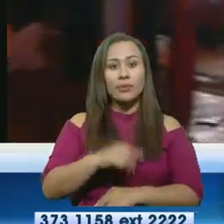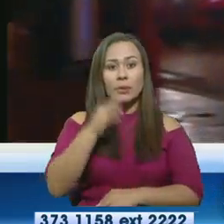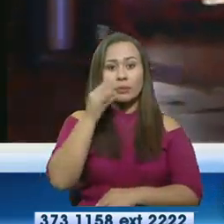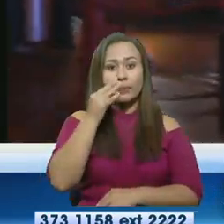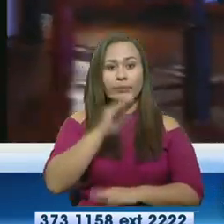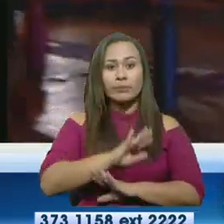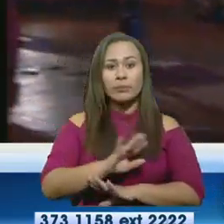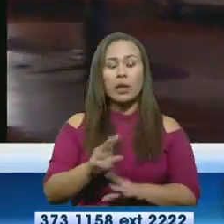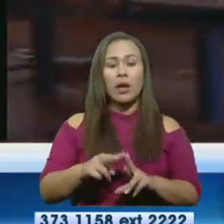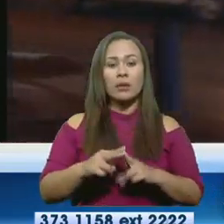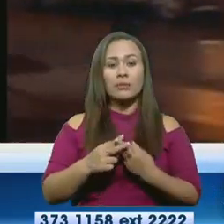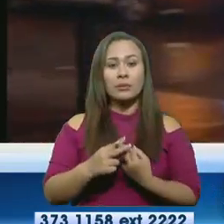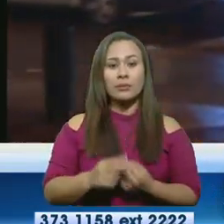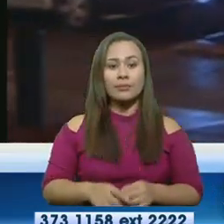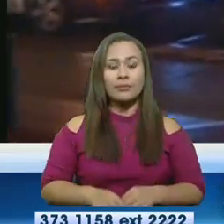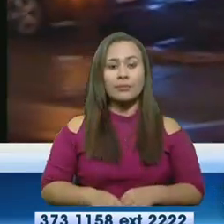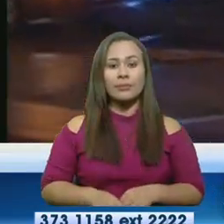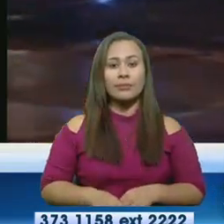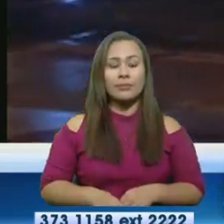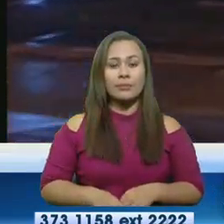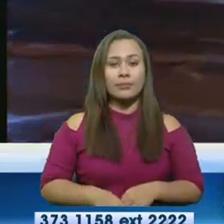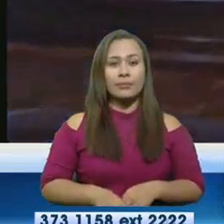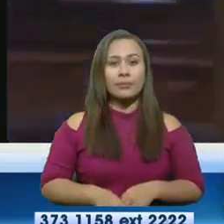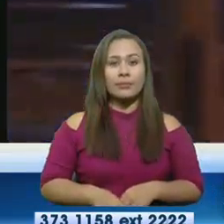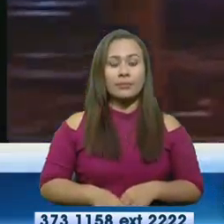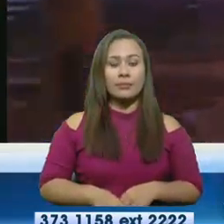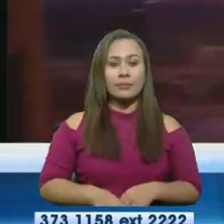hoy. Es decir, esta noche